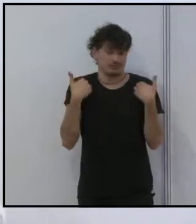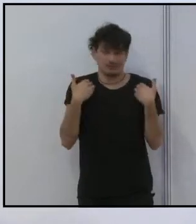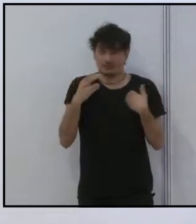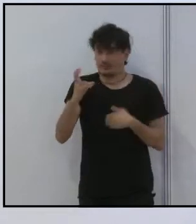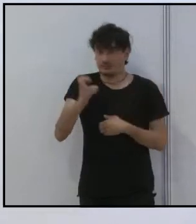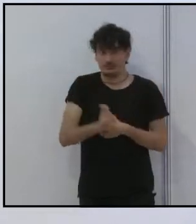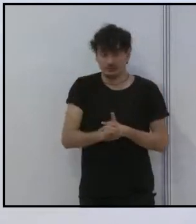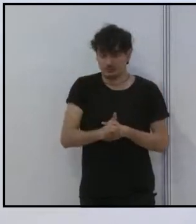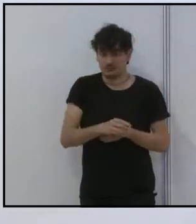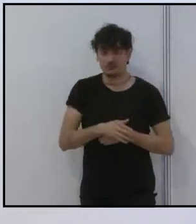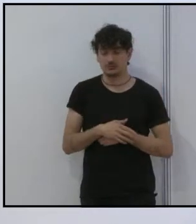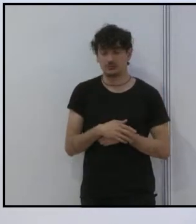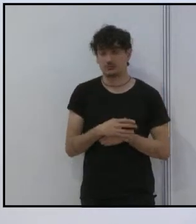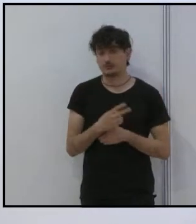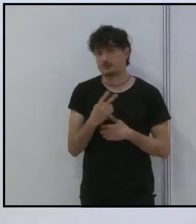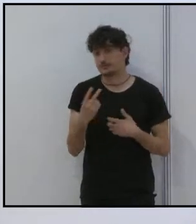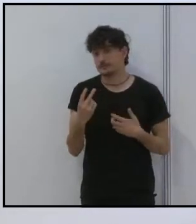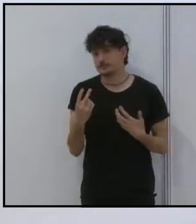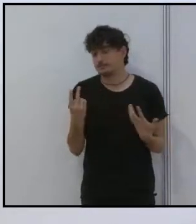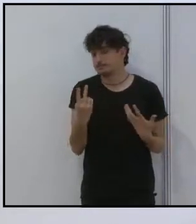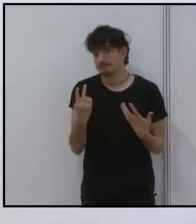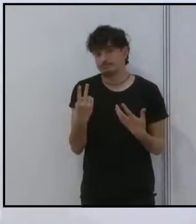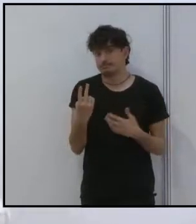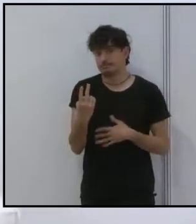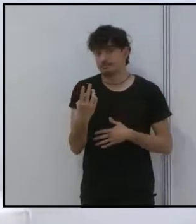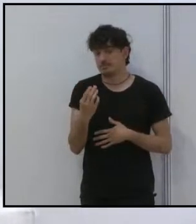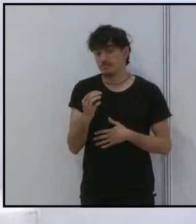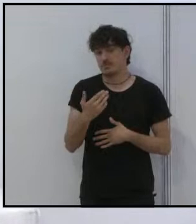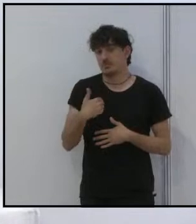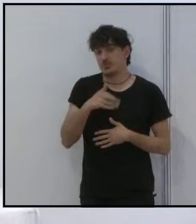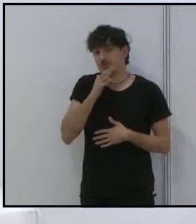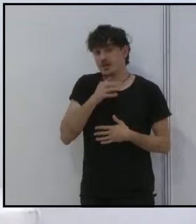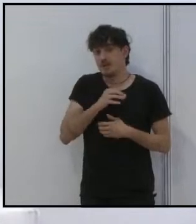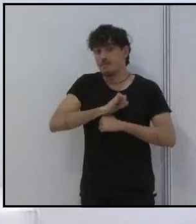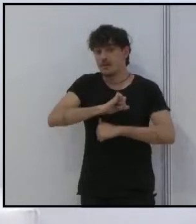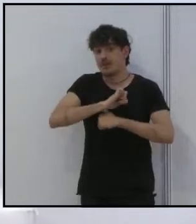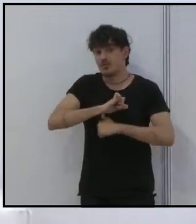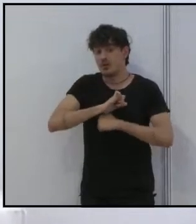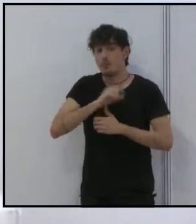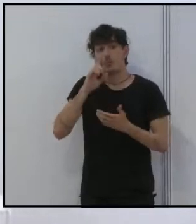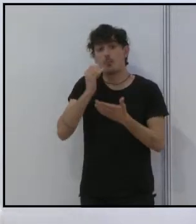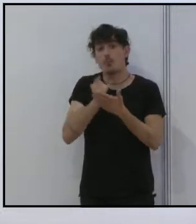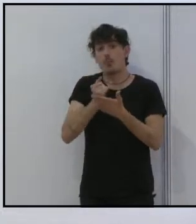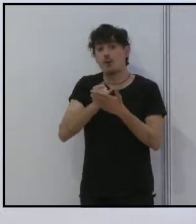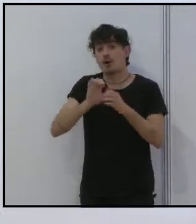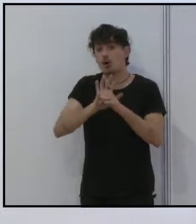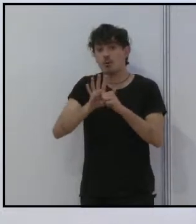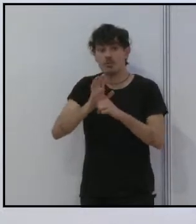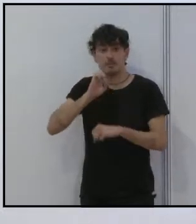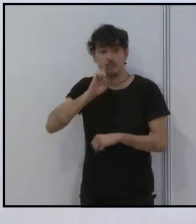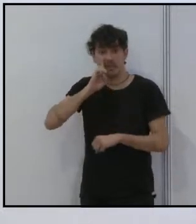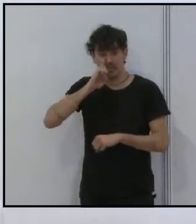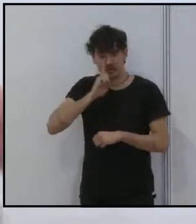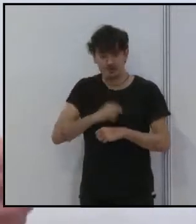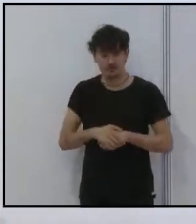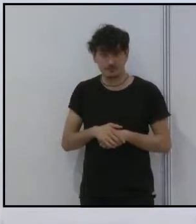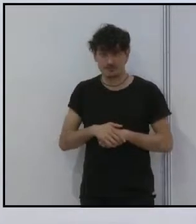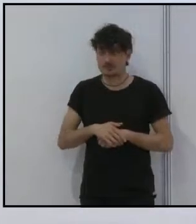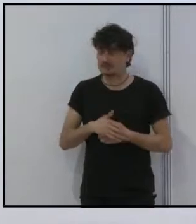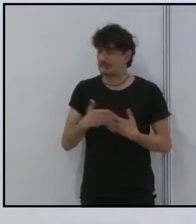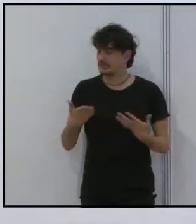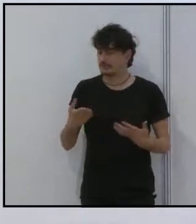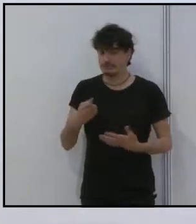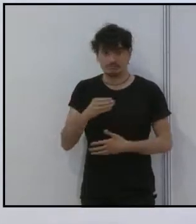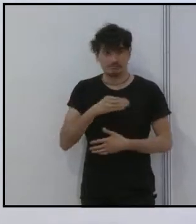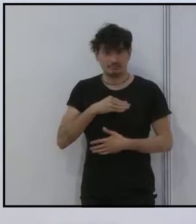aquejados o semiaquejados o con diagnóstico de PCR pendiente. Bueno, lo sentimos muchísimo, pero